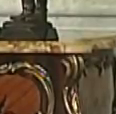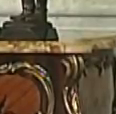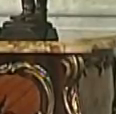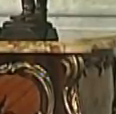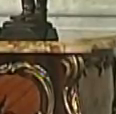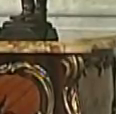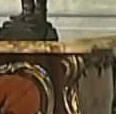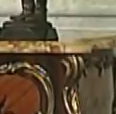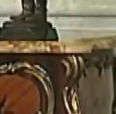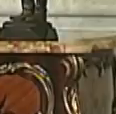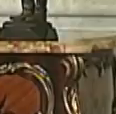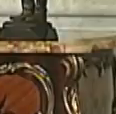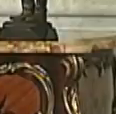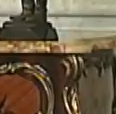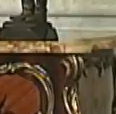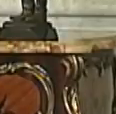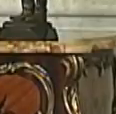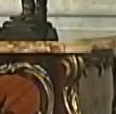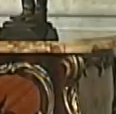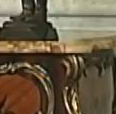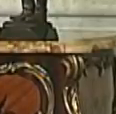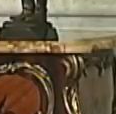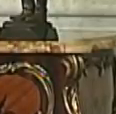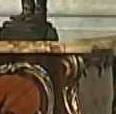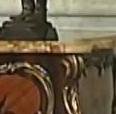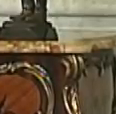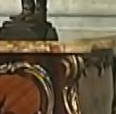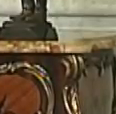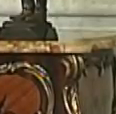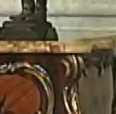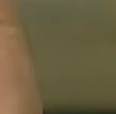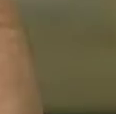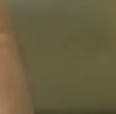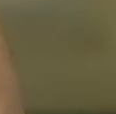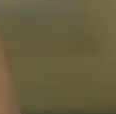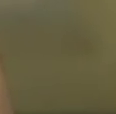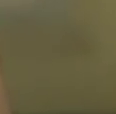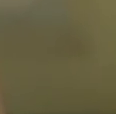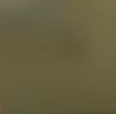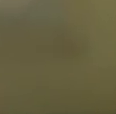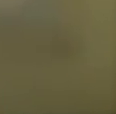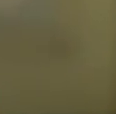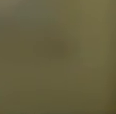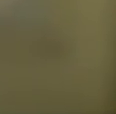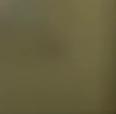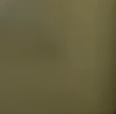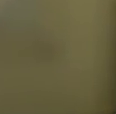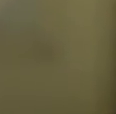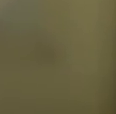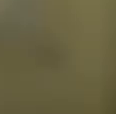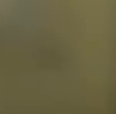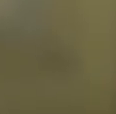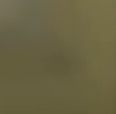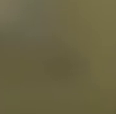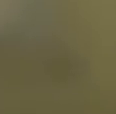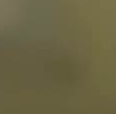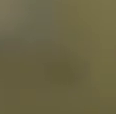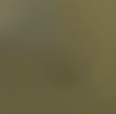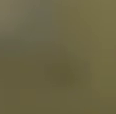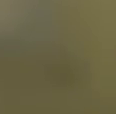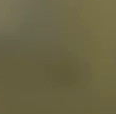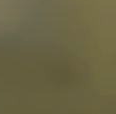rodríguez todo el cono monetario que tuvimos que mandar a ser producto de la guerra es criminal que se llevó el cono monetario